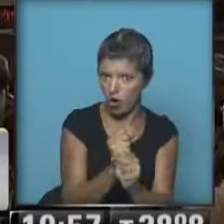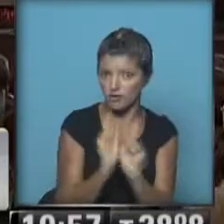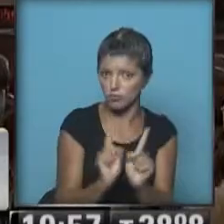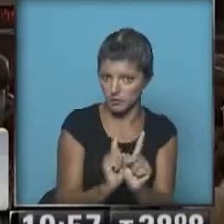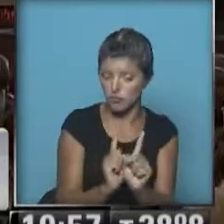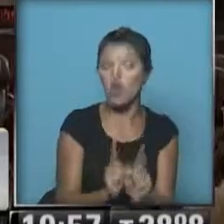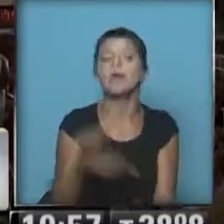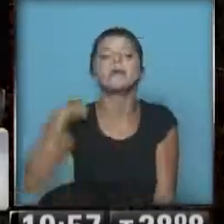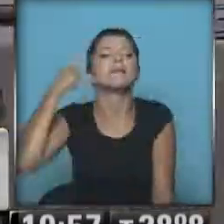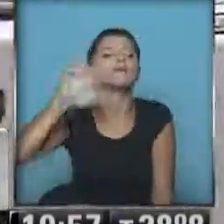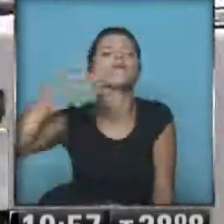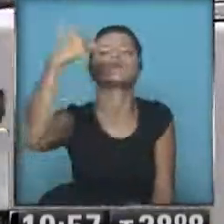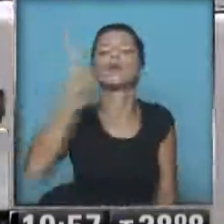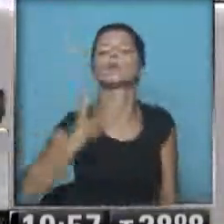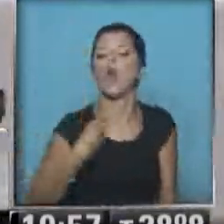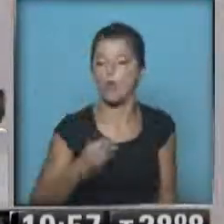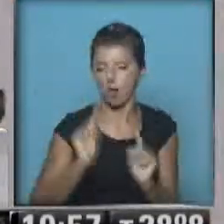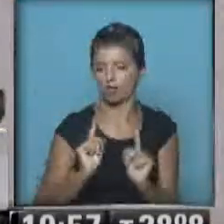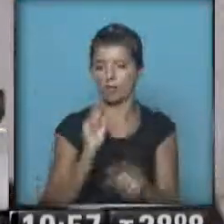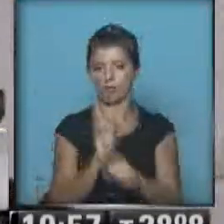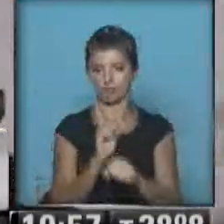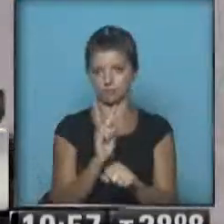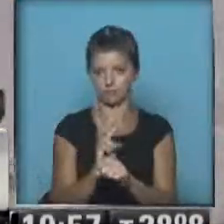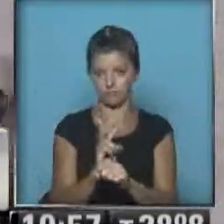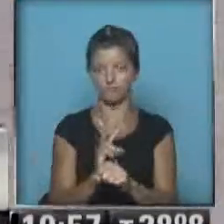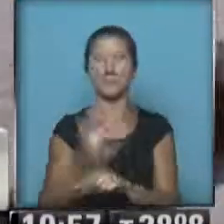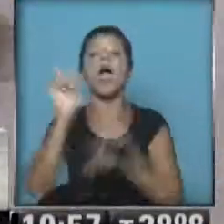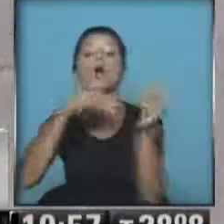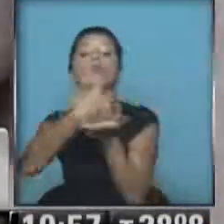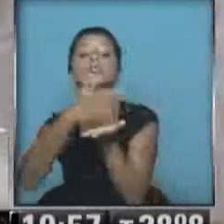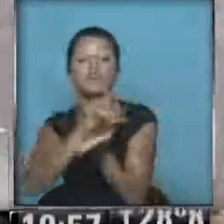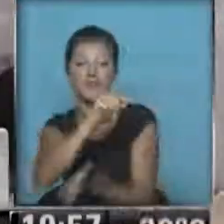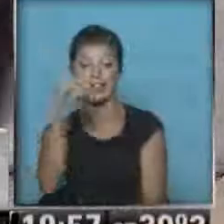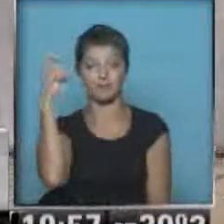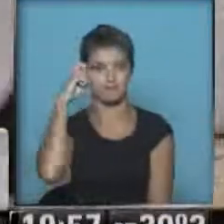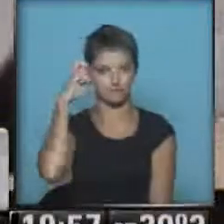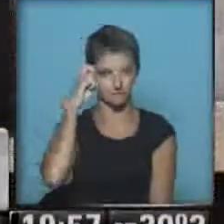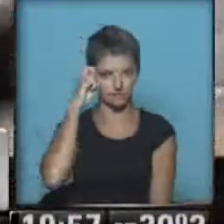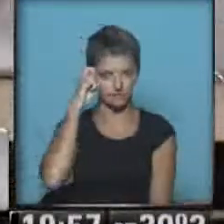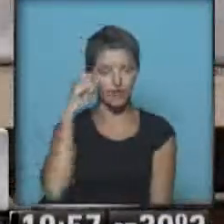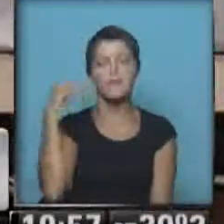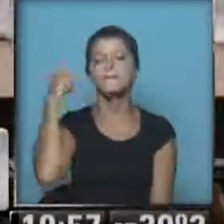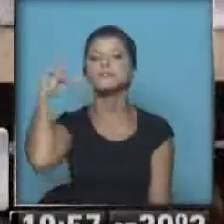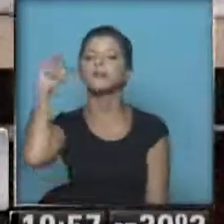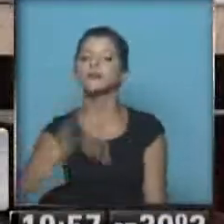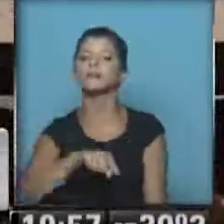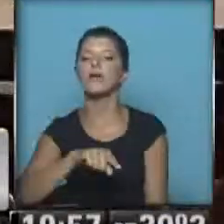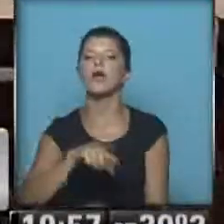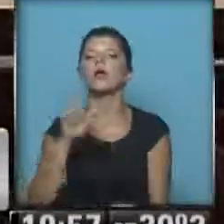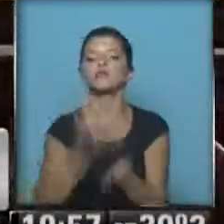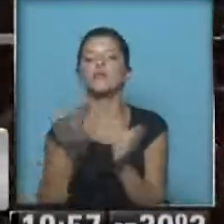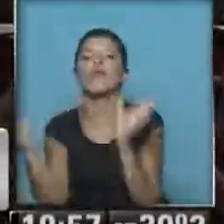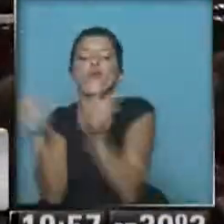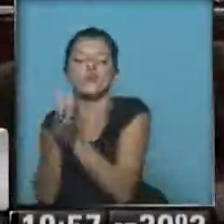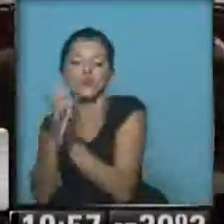quiero para la Argentina que viene. Desde varios sectores internos del radicalismo, interpretan que la participación en una interna con